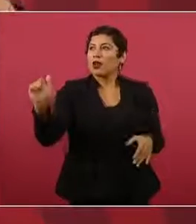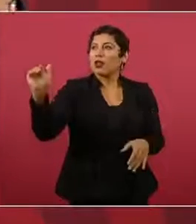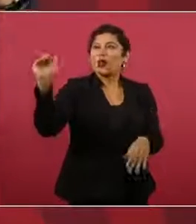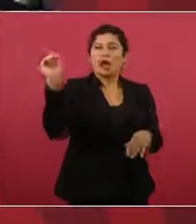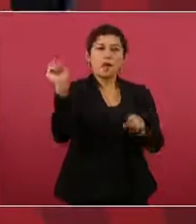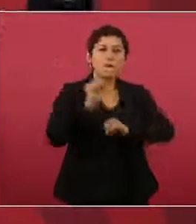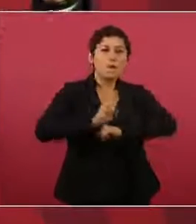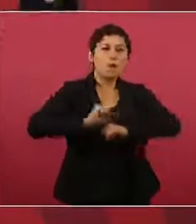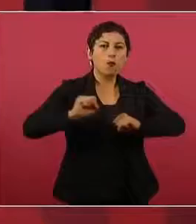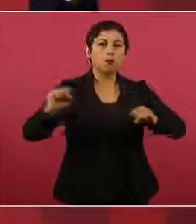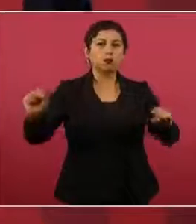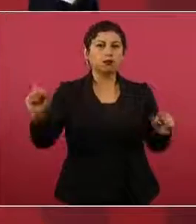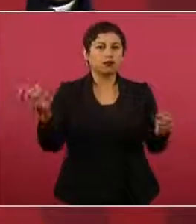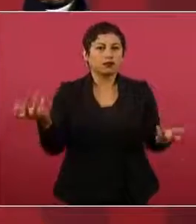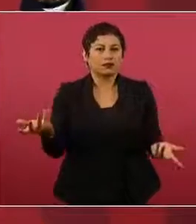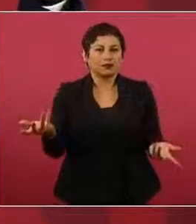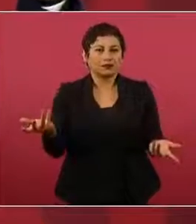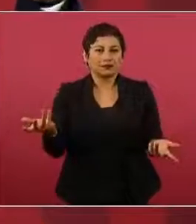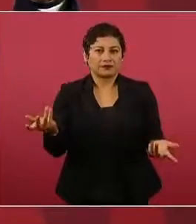Ese es el progreso